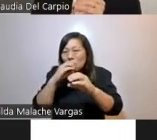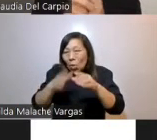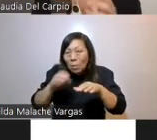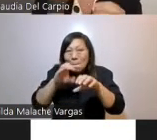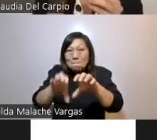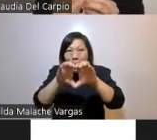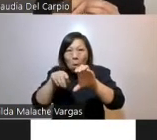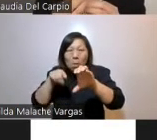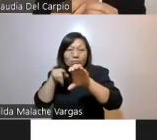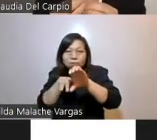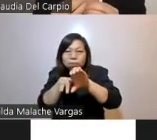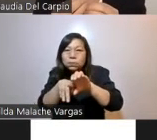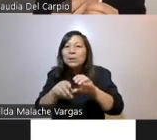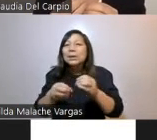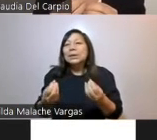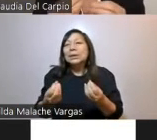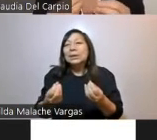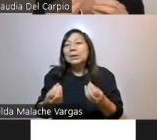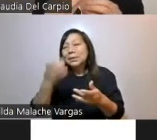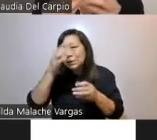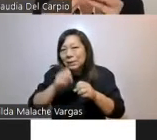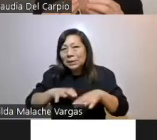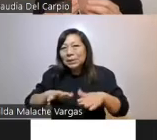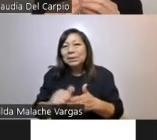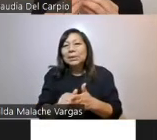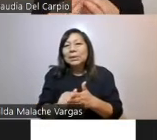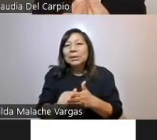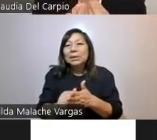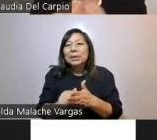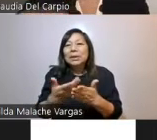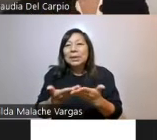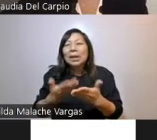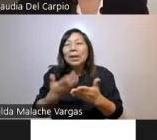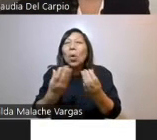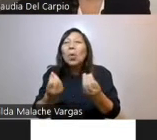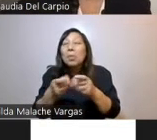mayor riesgo de transmisión, de infección de transmisión sexual a través de fluidos y de sangre.